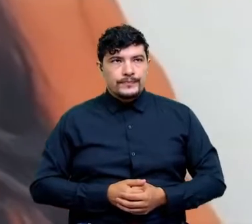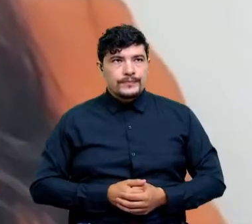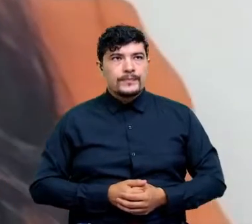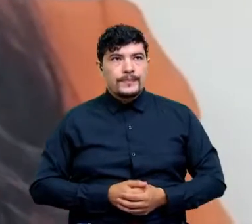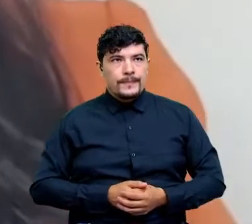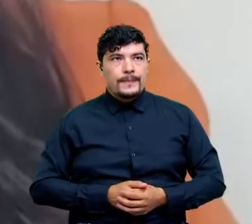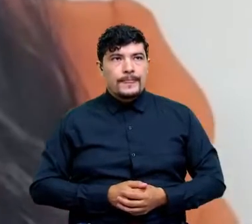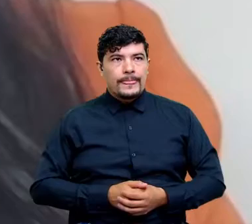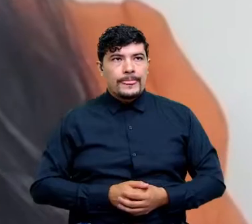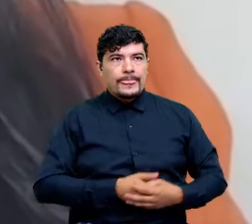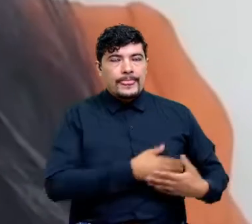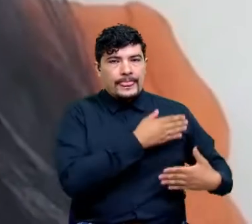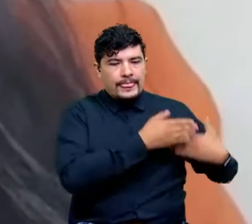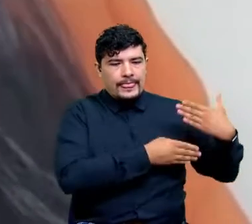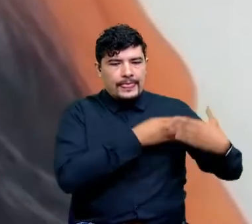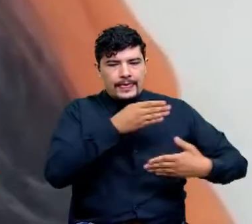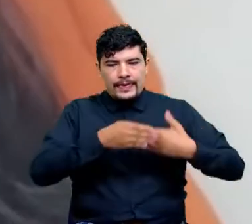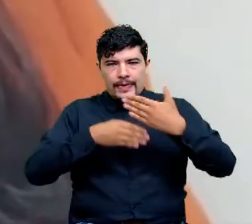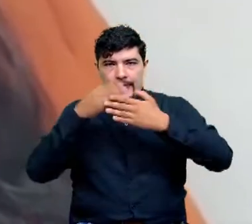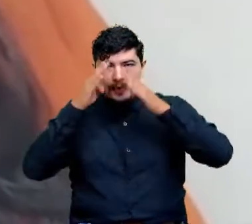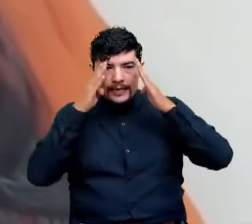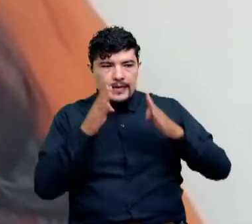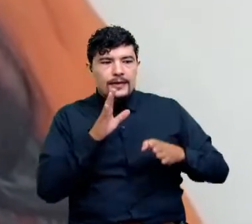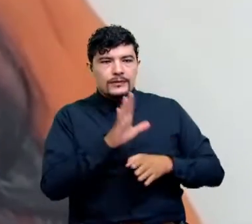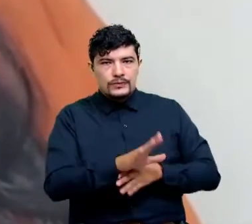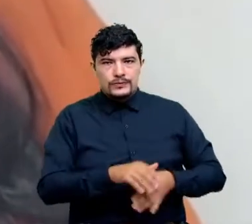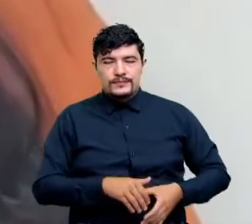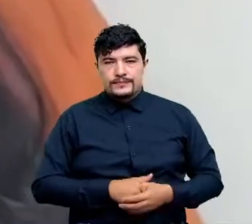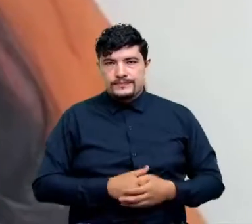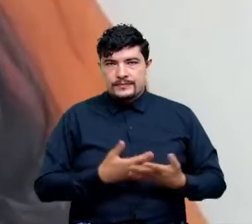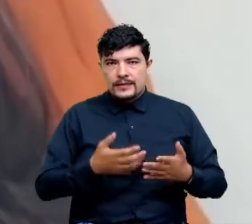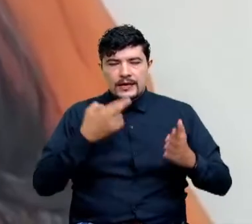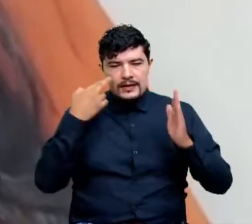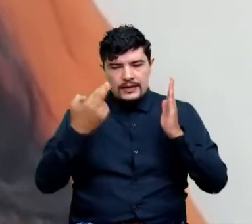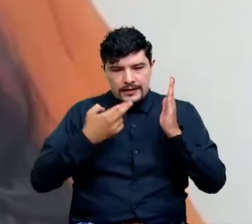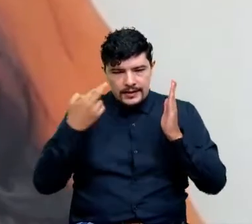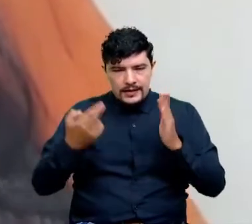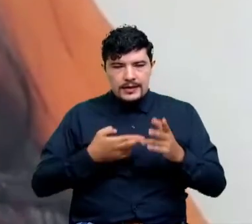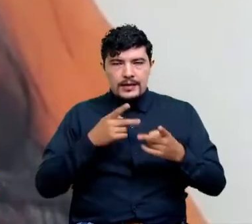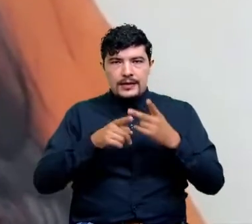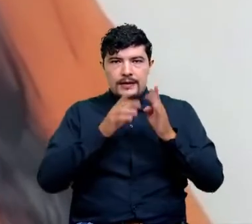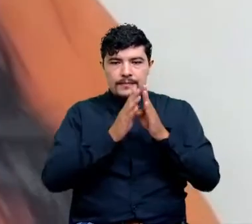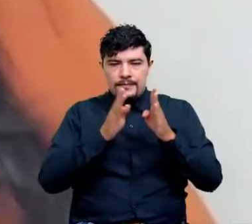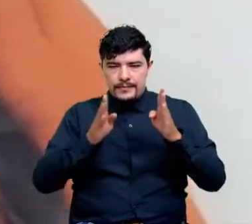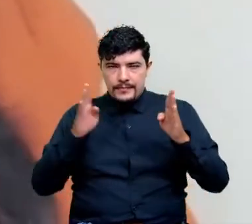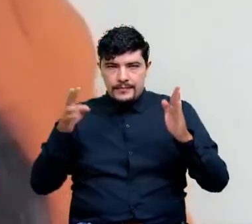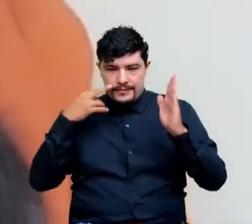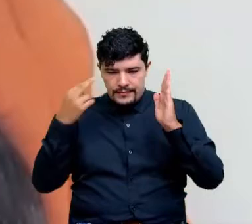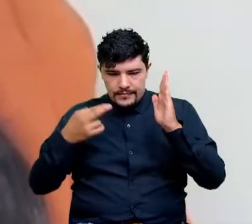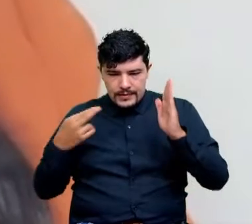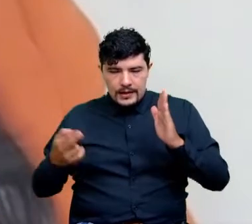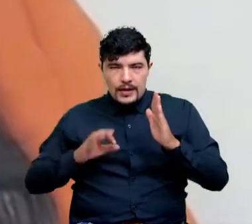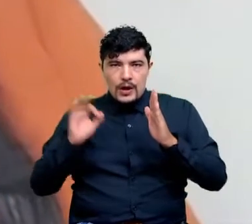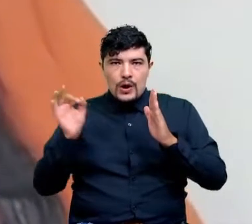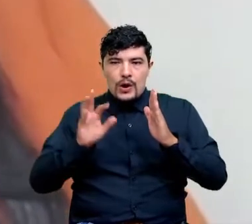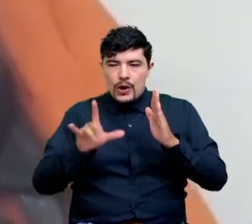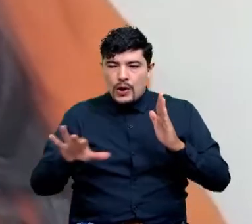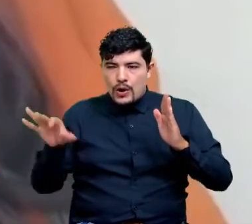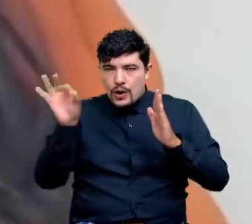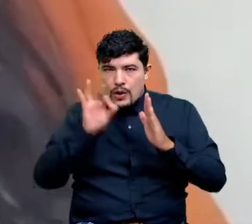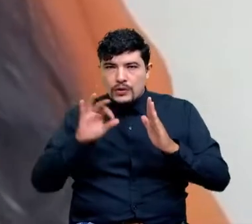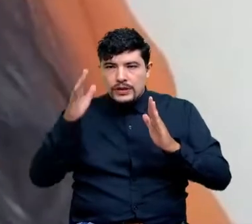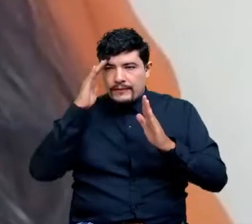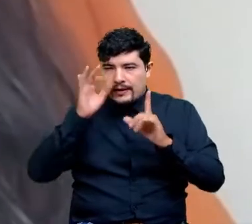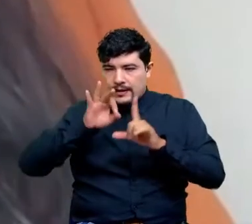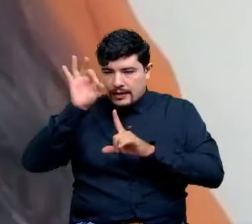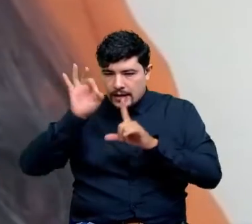estos ciclos de la atención basados en revisiones bibliográficas de la parte epidemiológica,